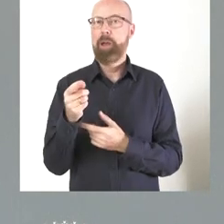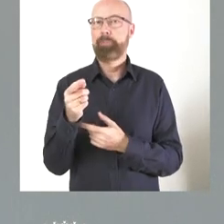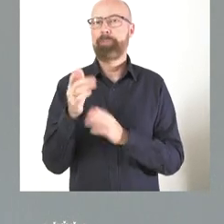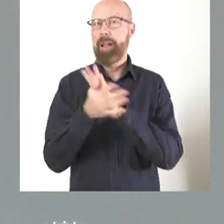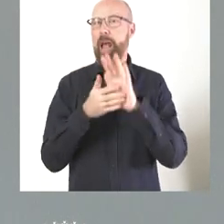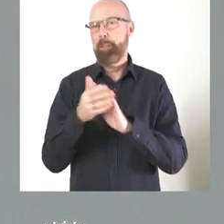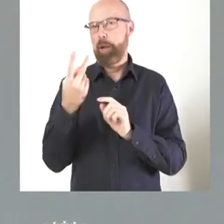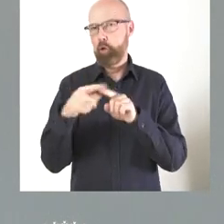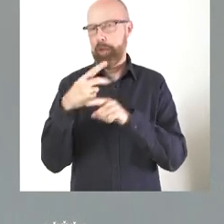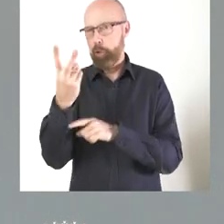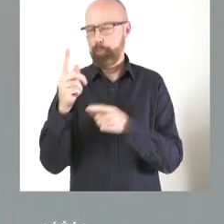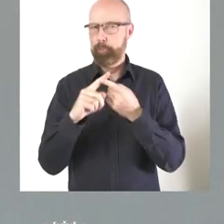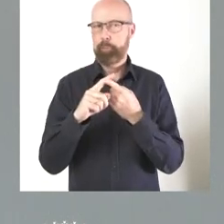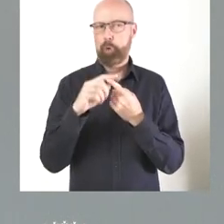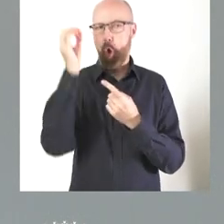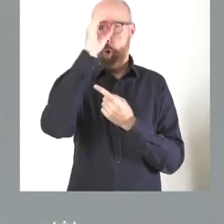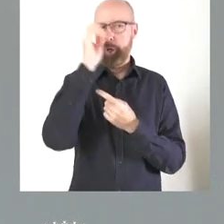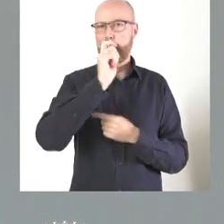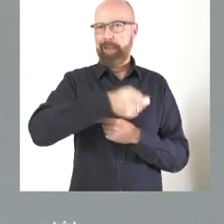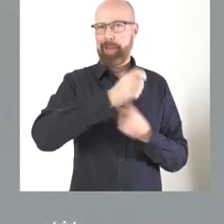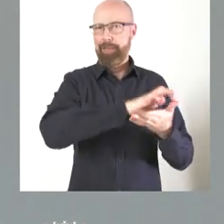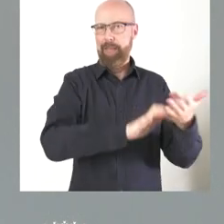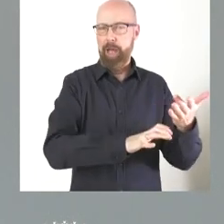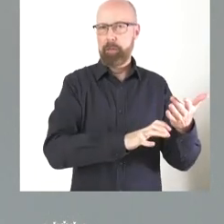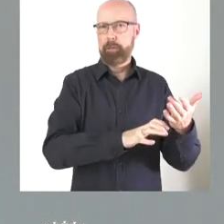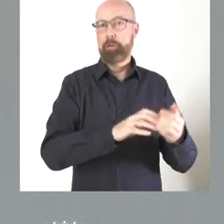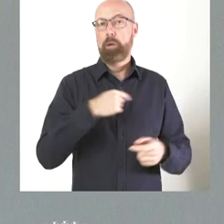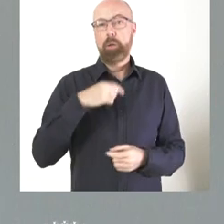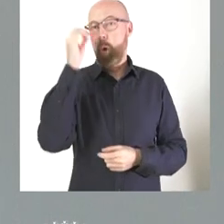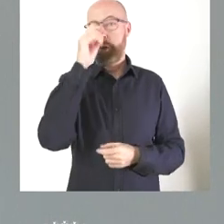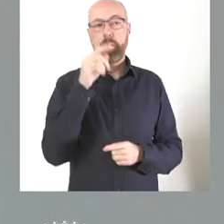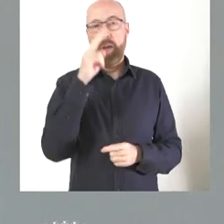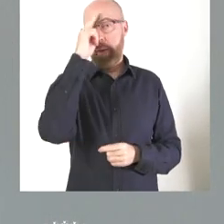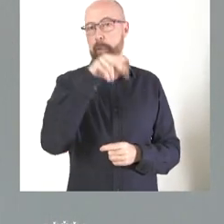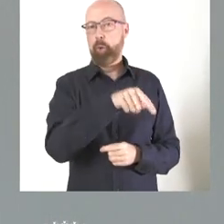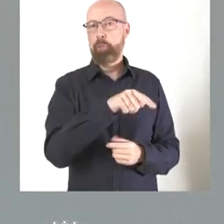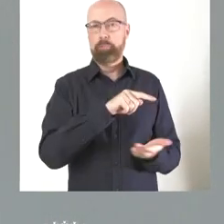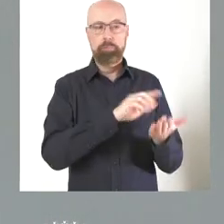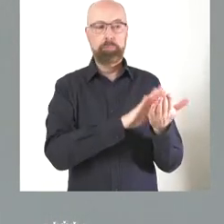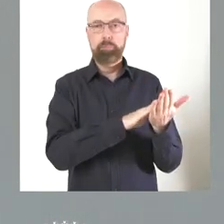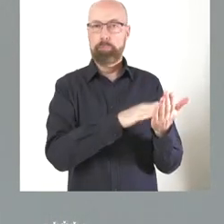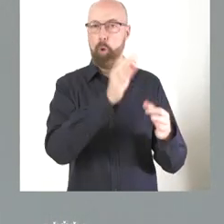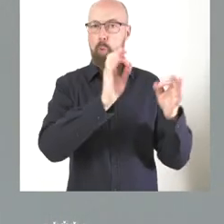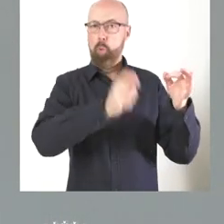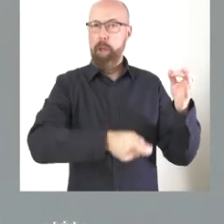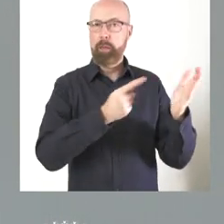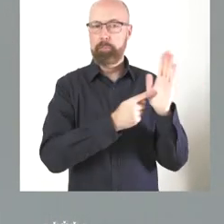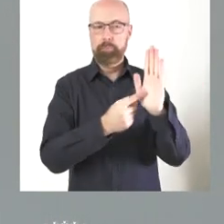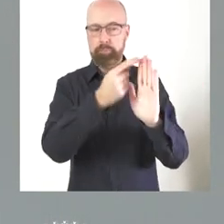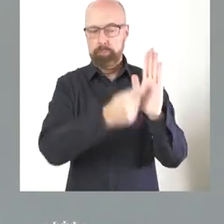qué opinión tengo sobre la sentencia nosotros la opinión es respetarla nuestra decisión por tanto es valorar siempre